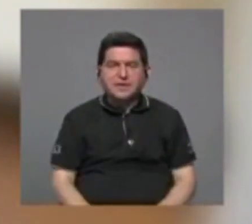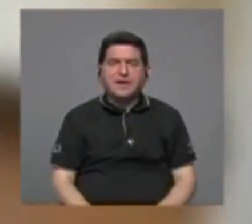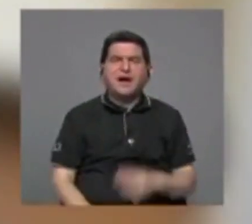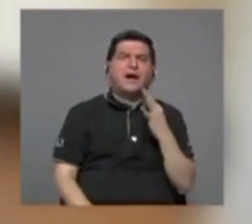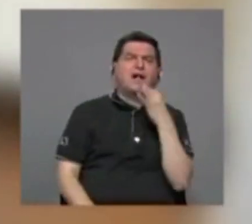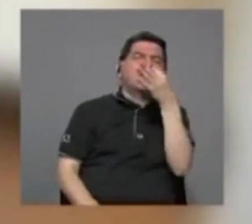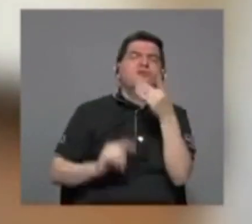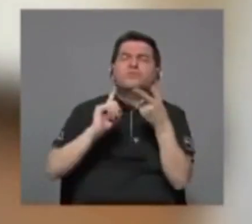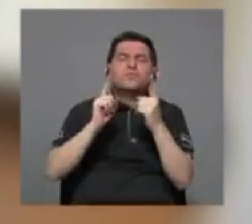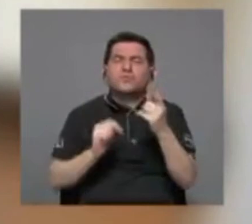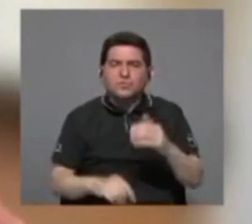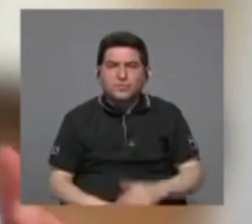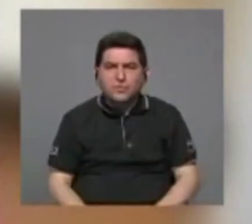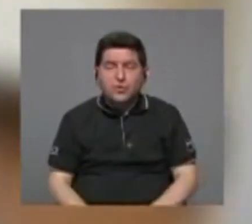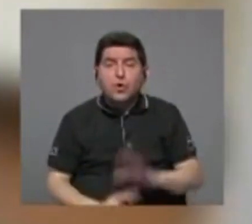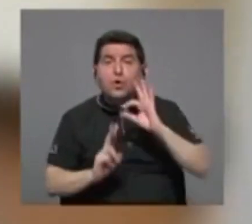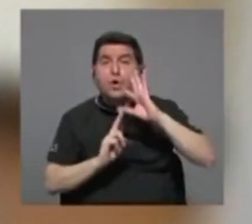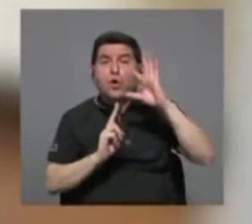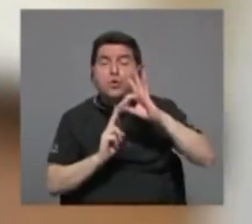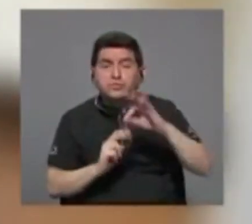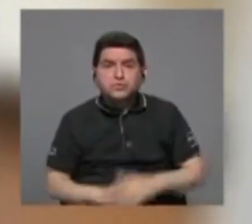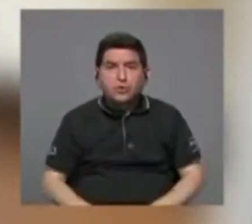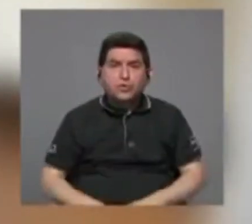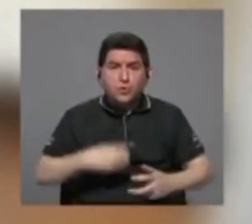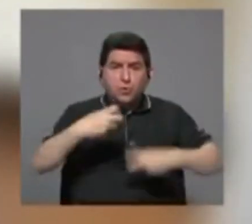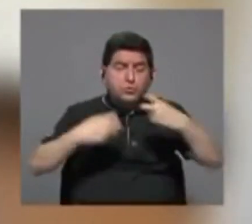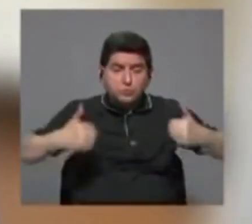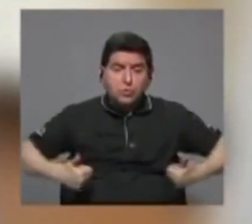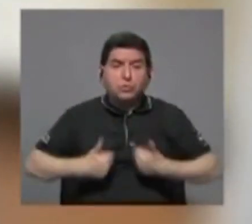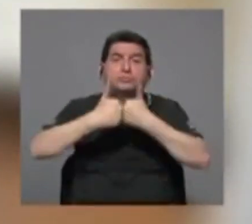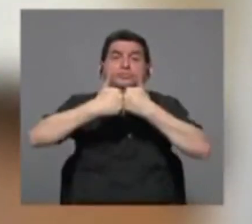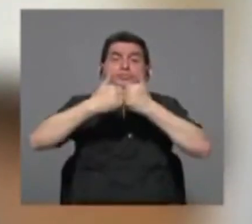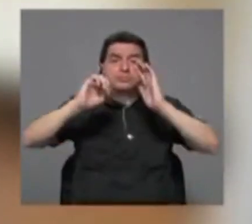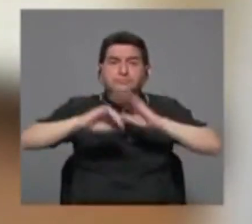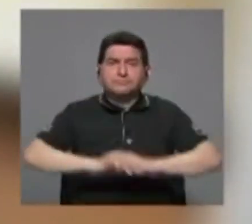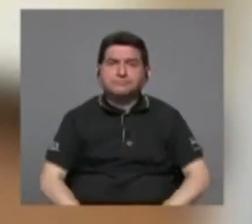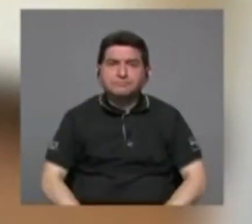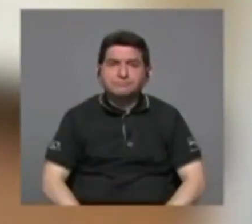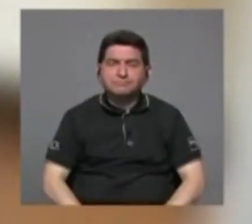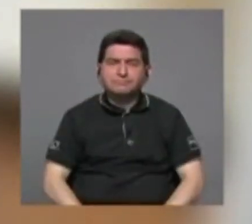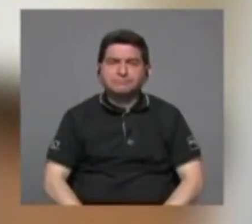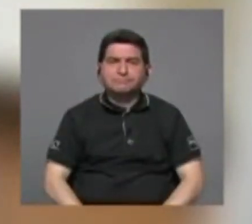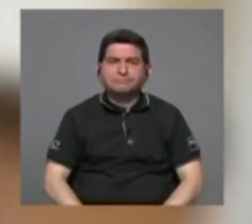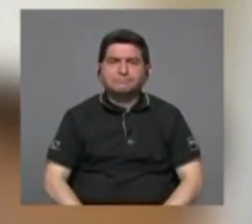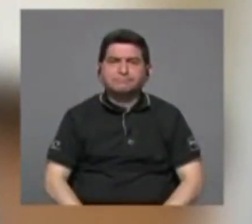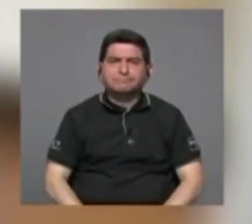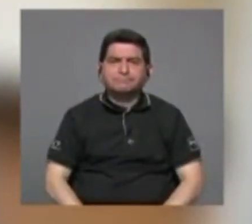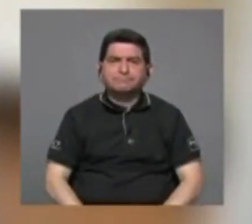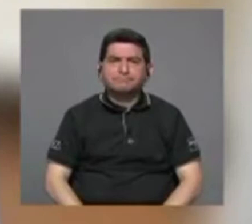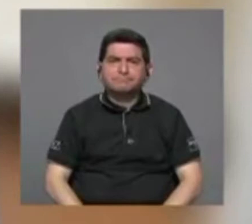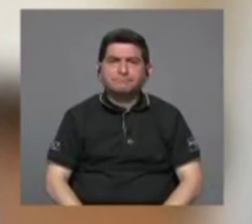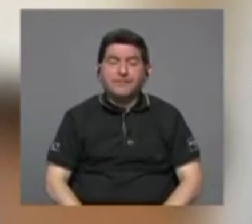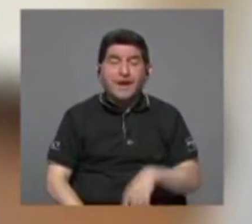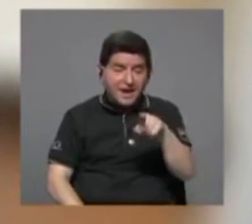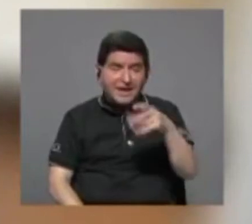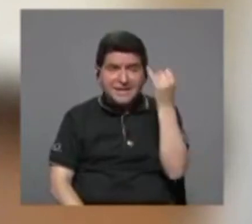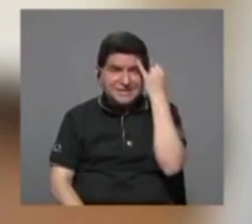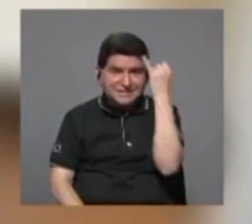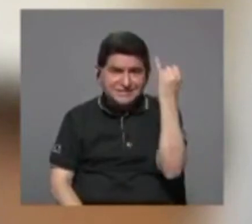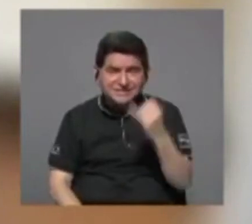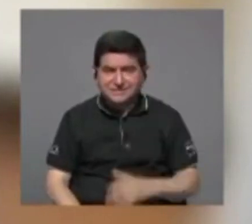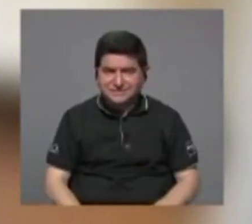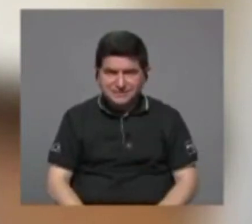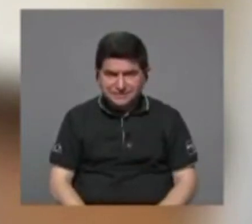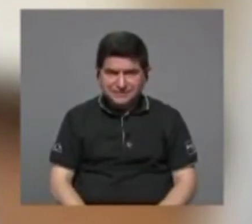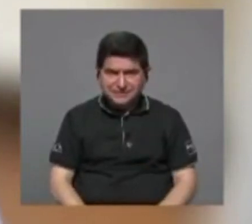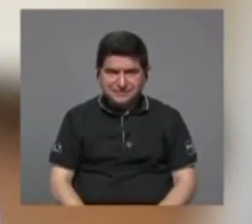iba, ¿verdad? Qué opciones y dilemas estaba enfrentando. Ahora, en ese sentido,